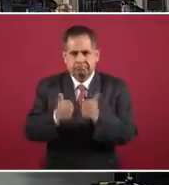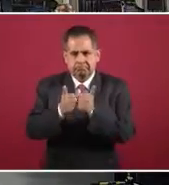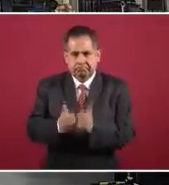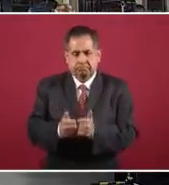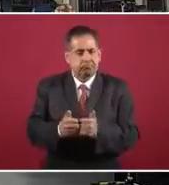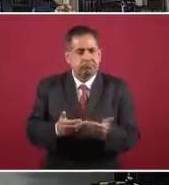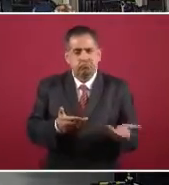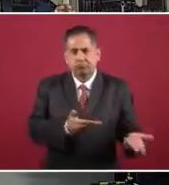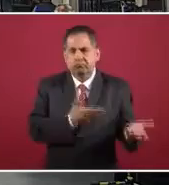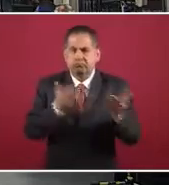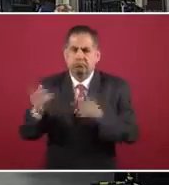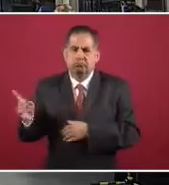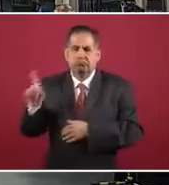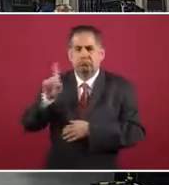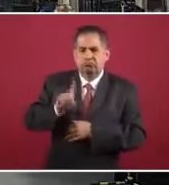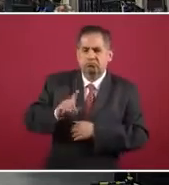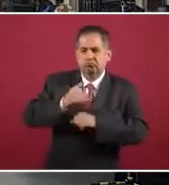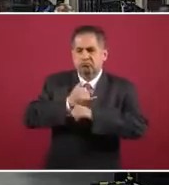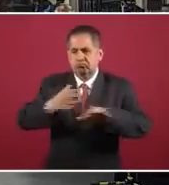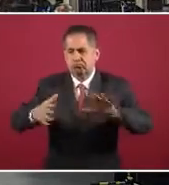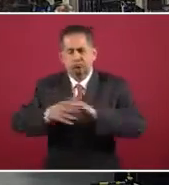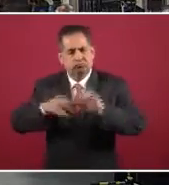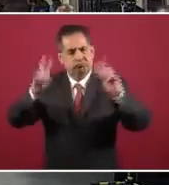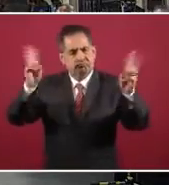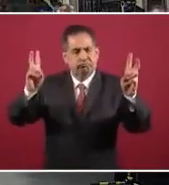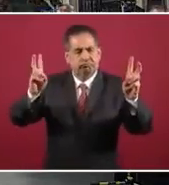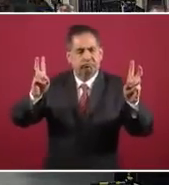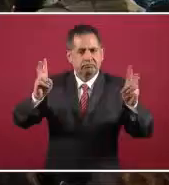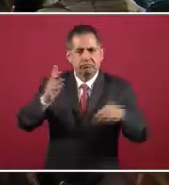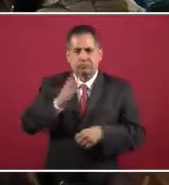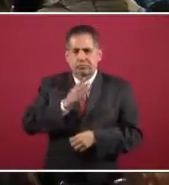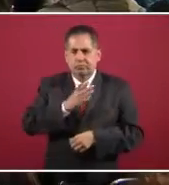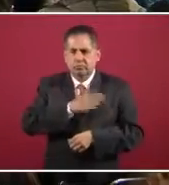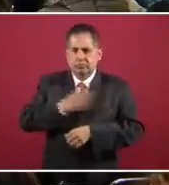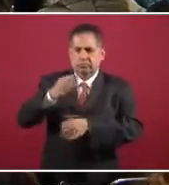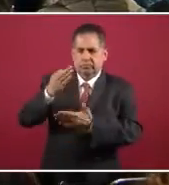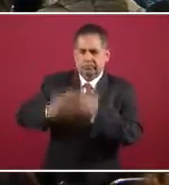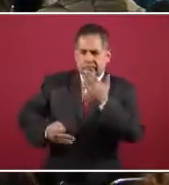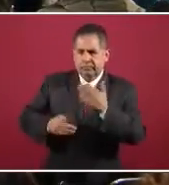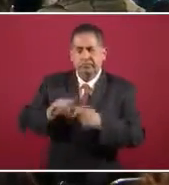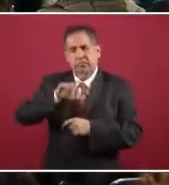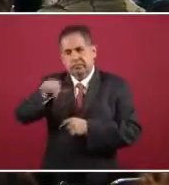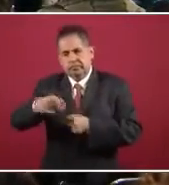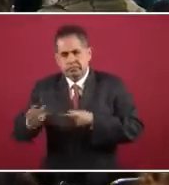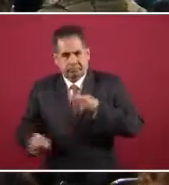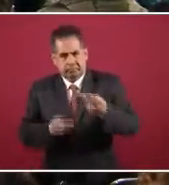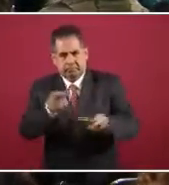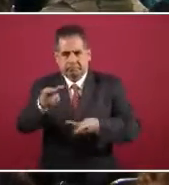escuchar el informe del Buen Fin y luego las preguntas y respuestas.